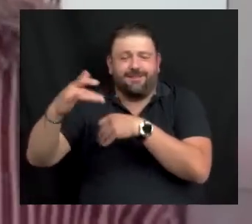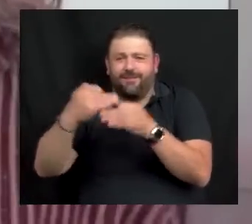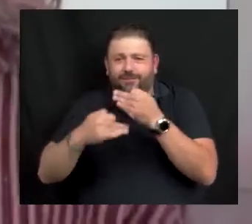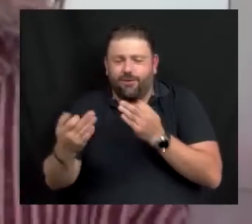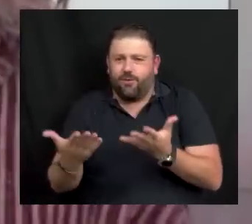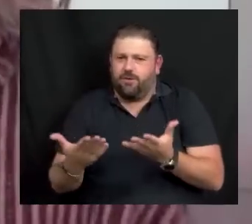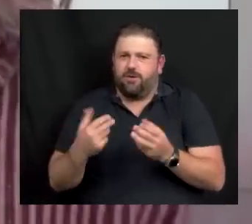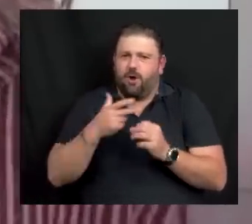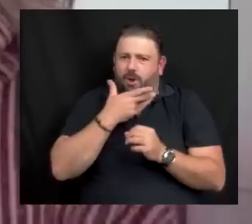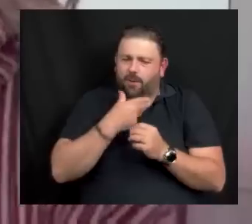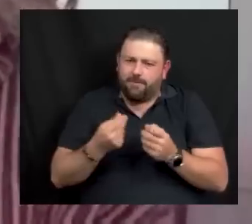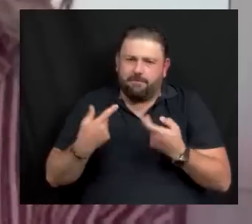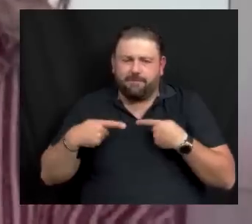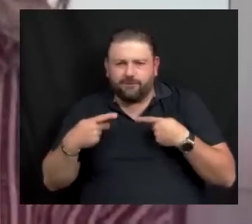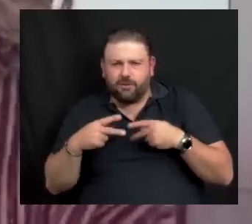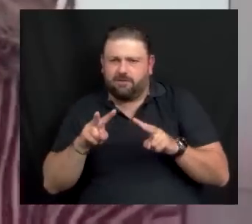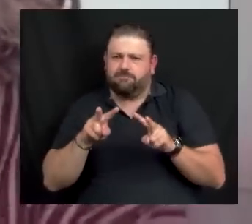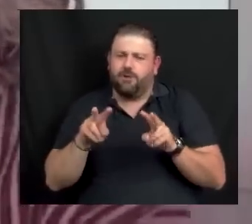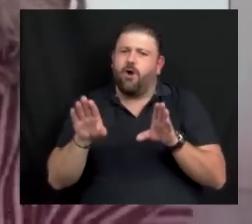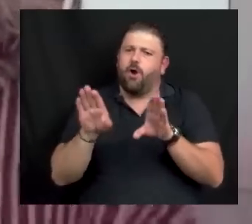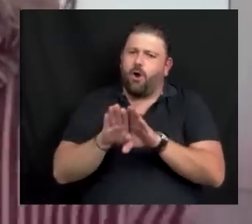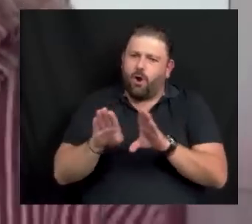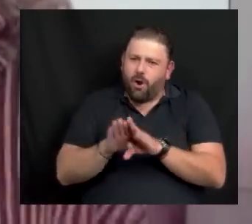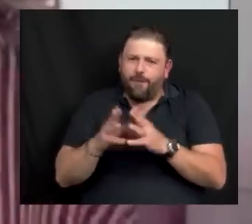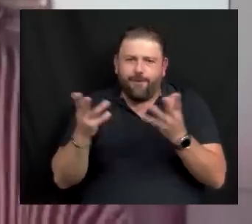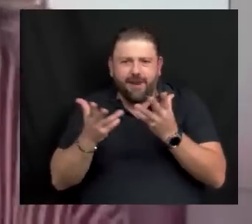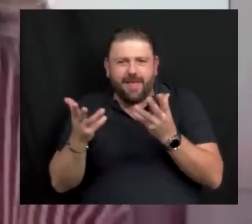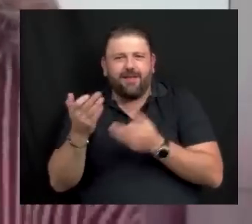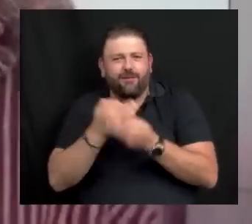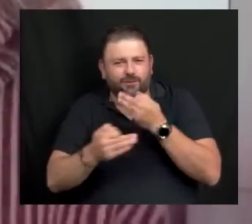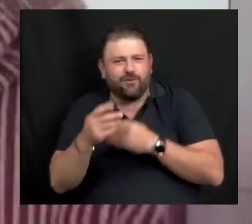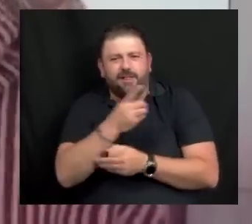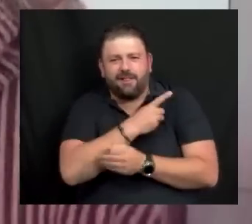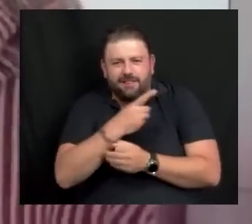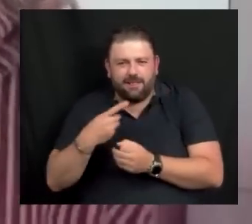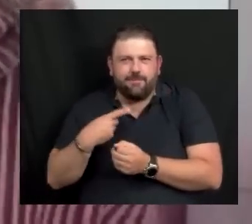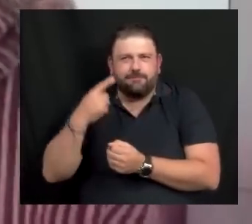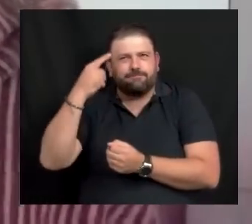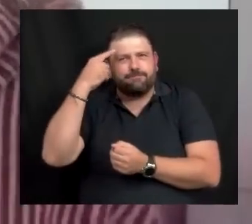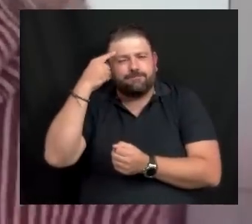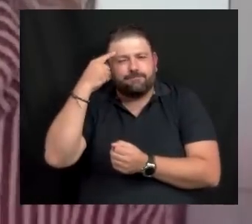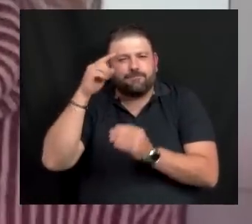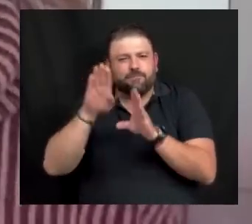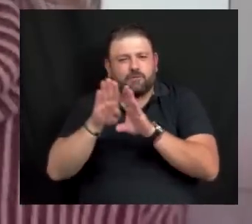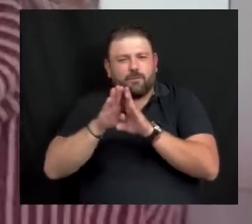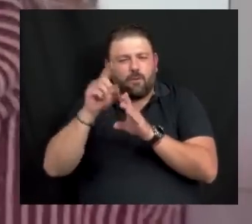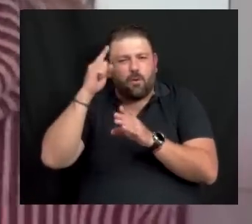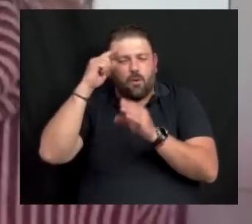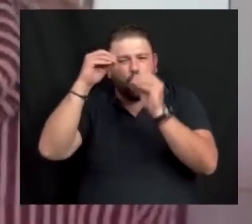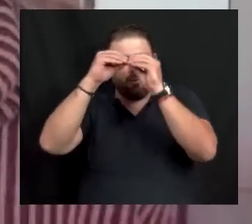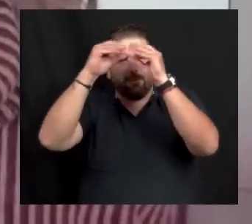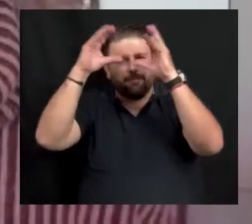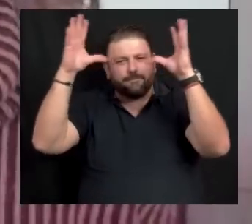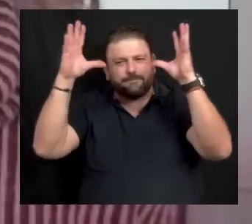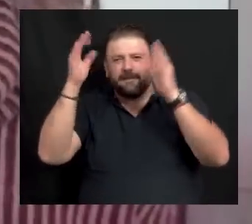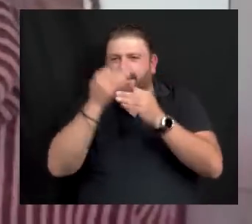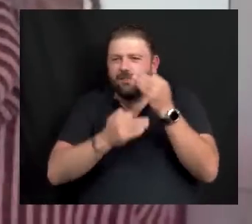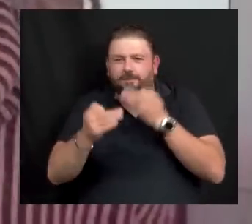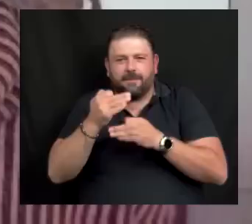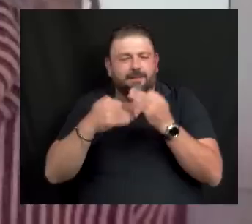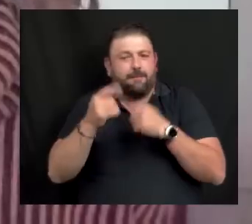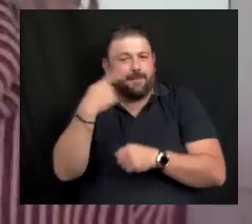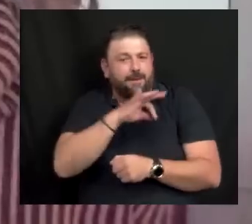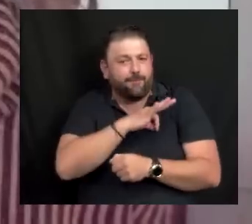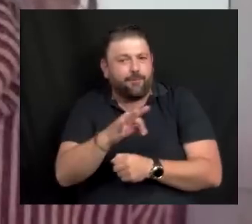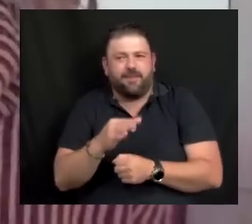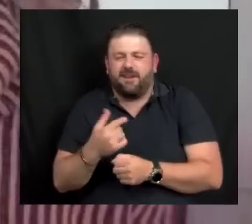hago? Pues hay que planearlo, hay que visualizarlo y hay que realmente meterlo en ti para